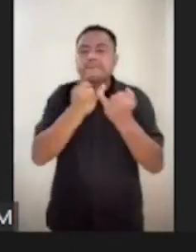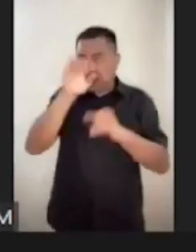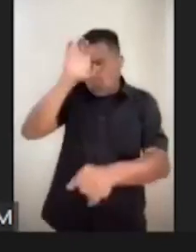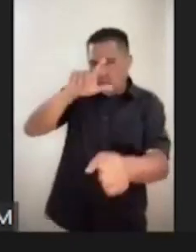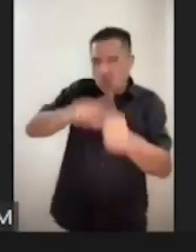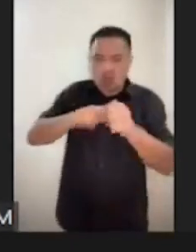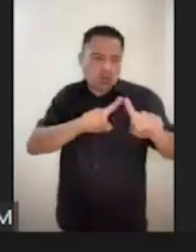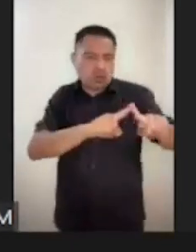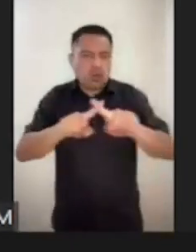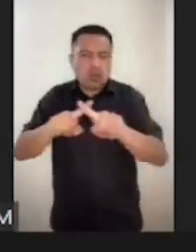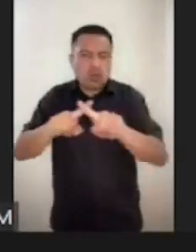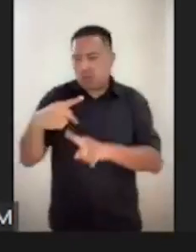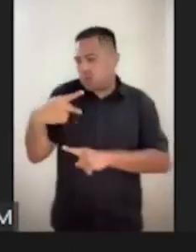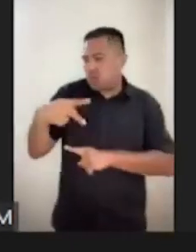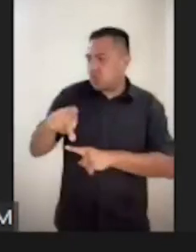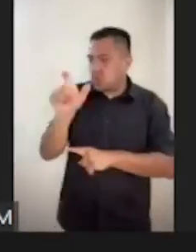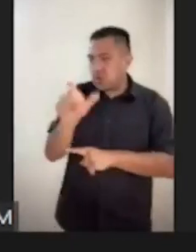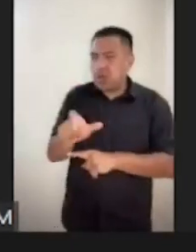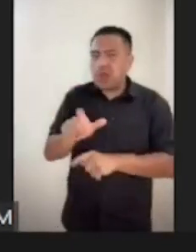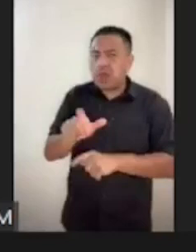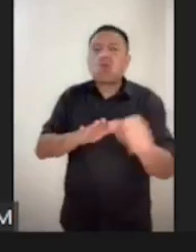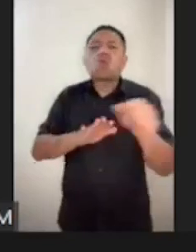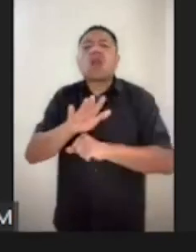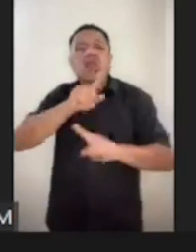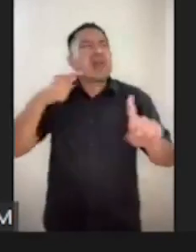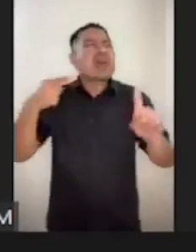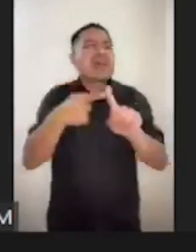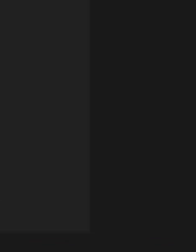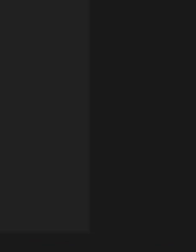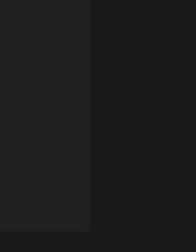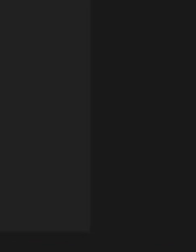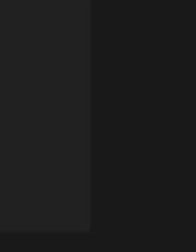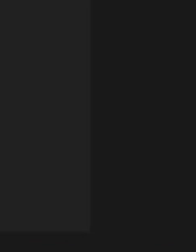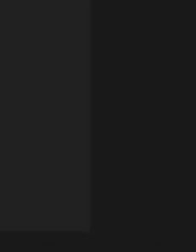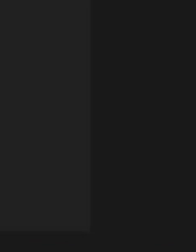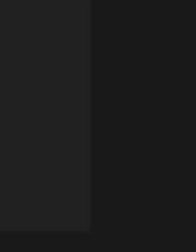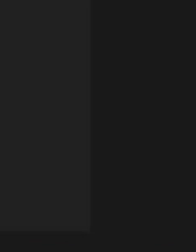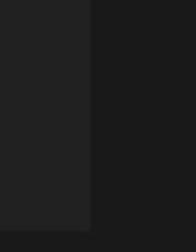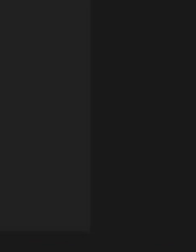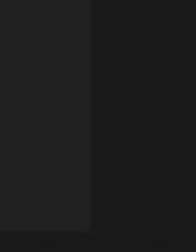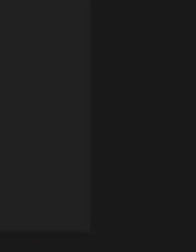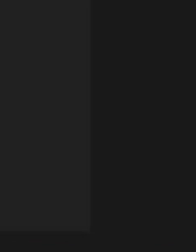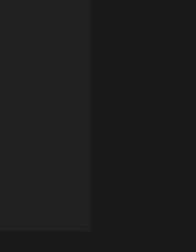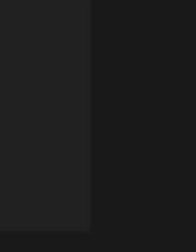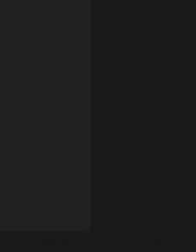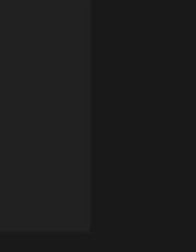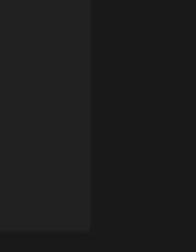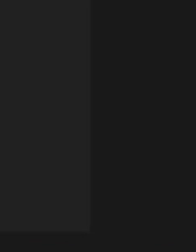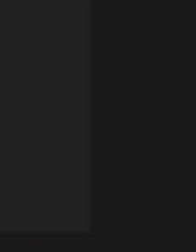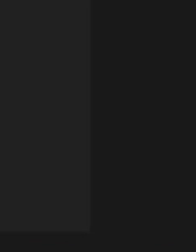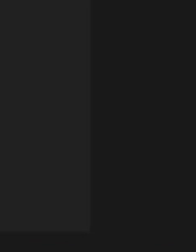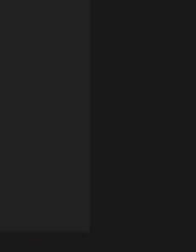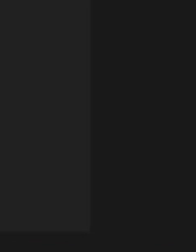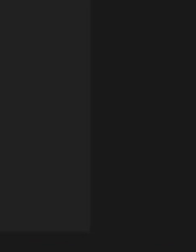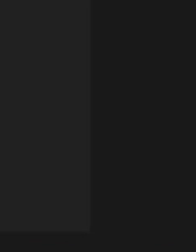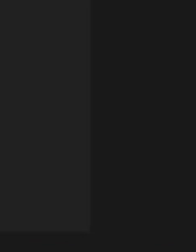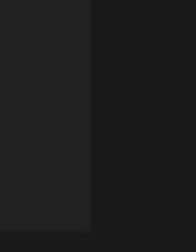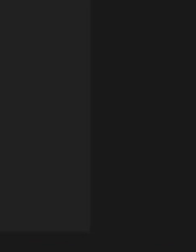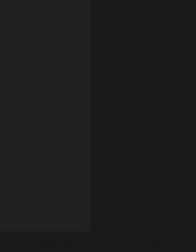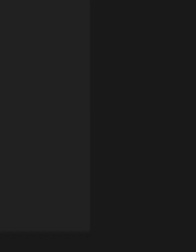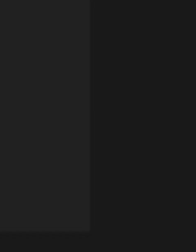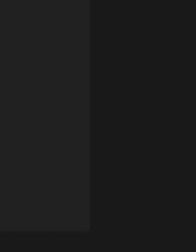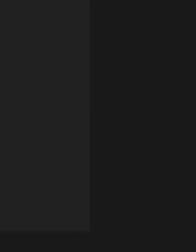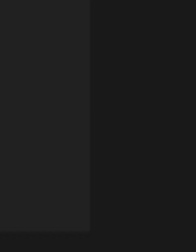intercultural, esto con el objeto de hacer efectiva la garantía de acceso a la plena justicia contenido en el